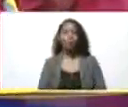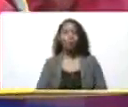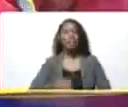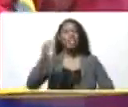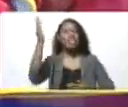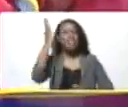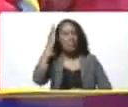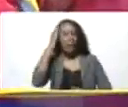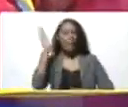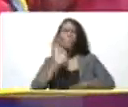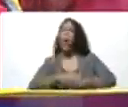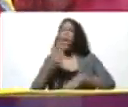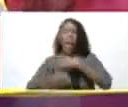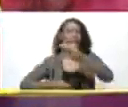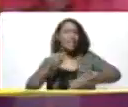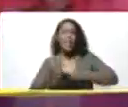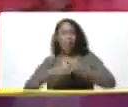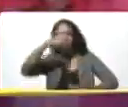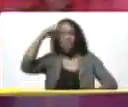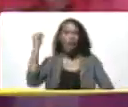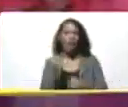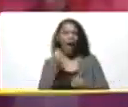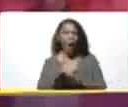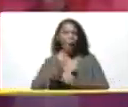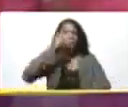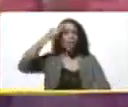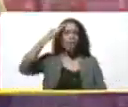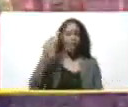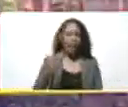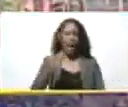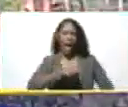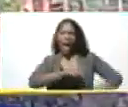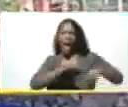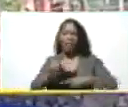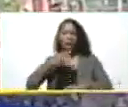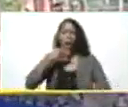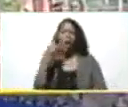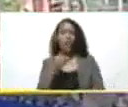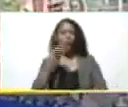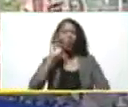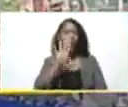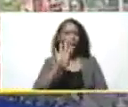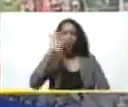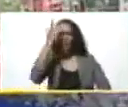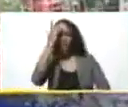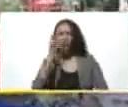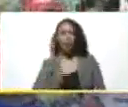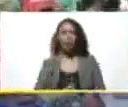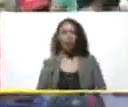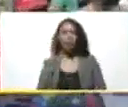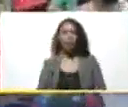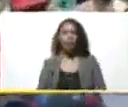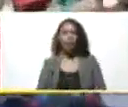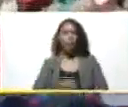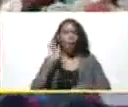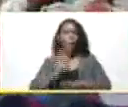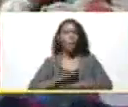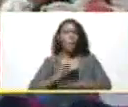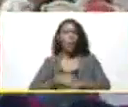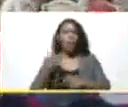¿Saben por qué lo hicimos, una operación militar, aquellos jóvenes del 4 de febrero? Porque